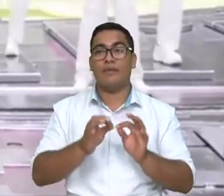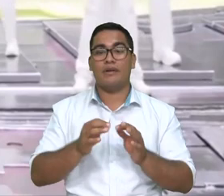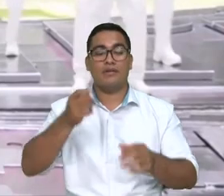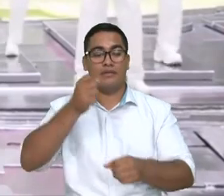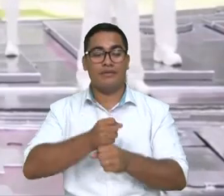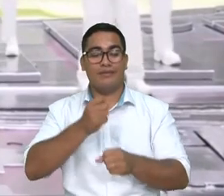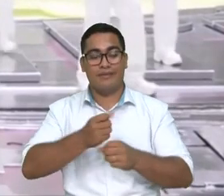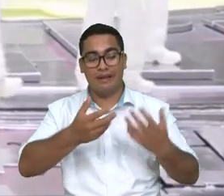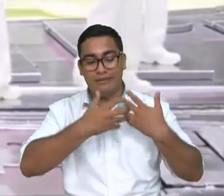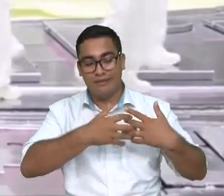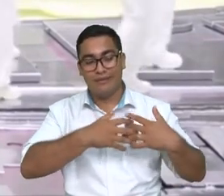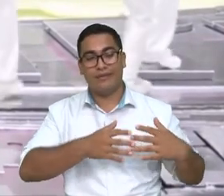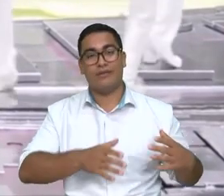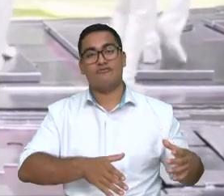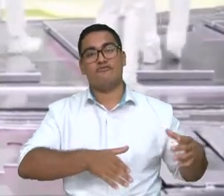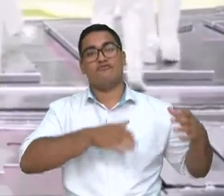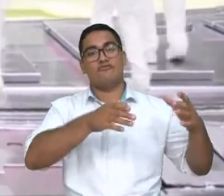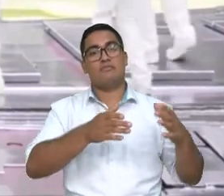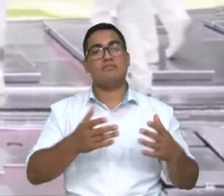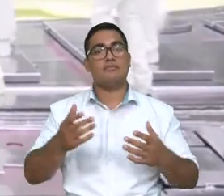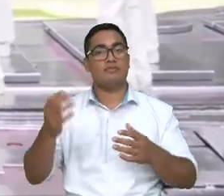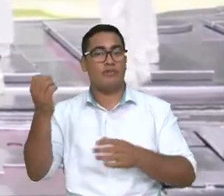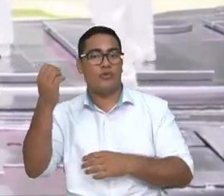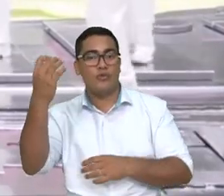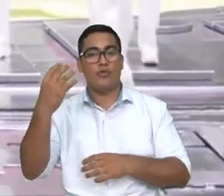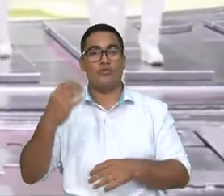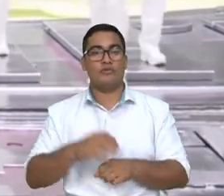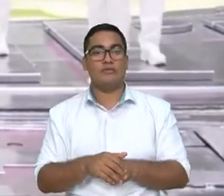producir la electricidad.